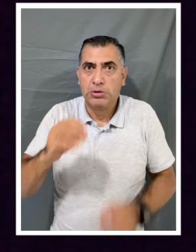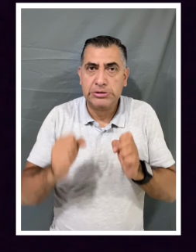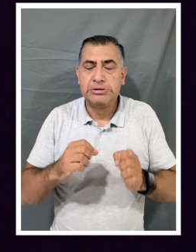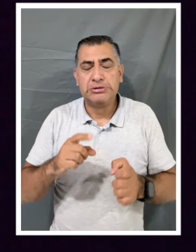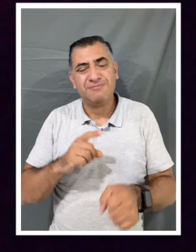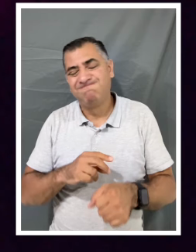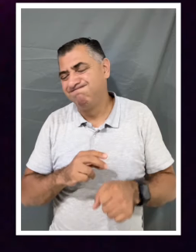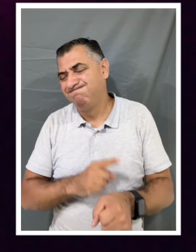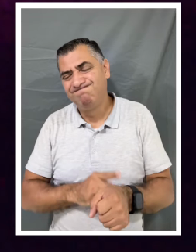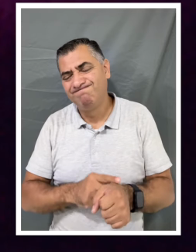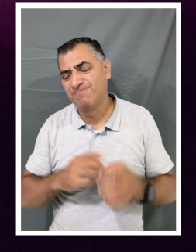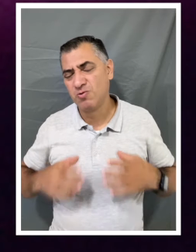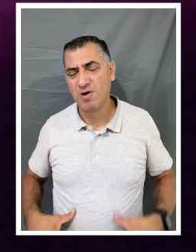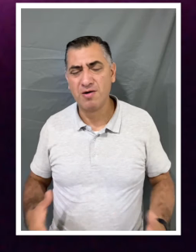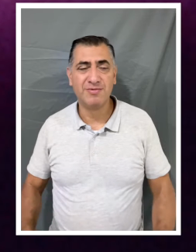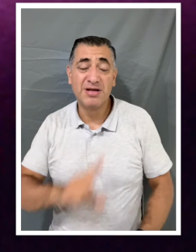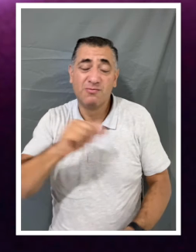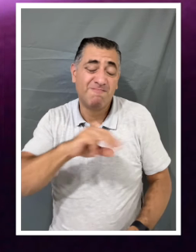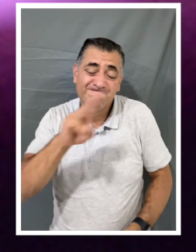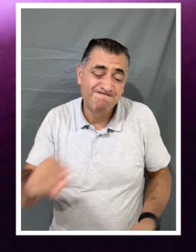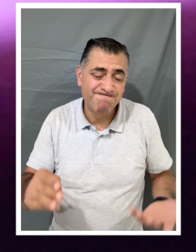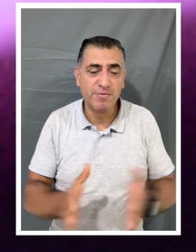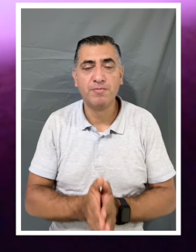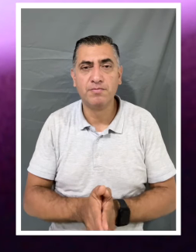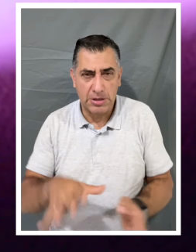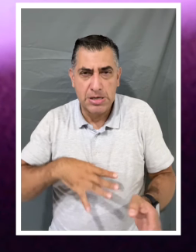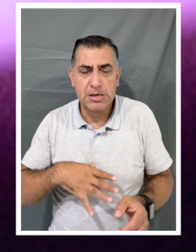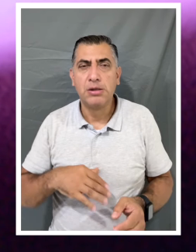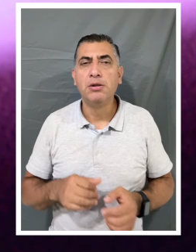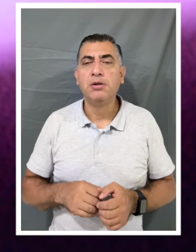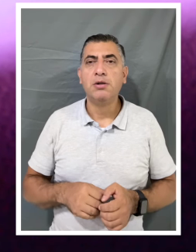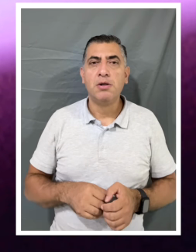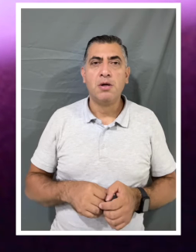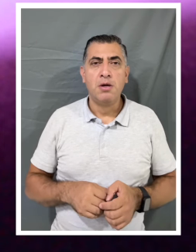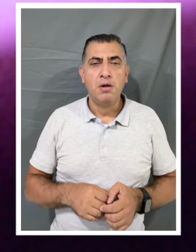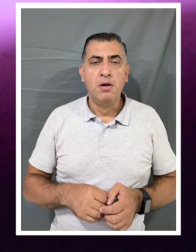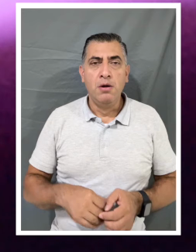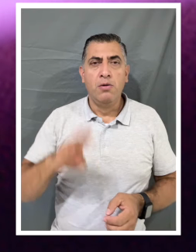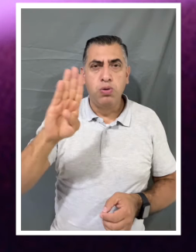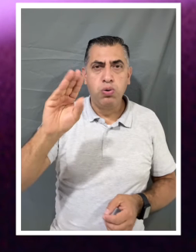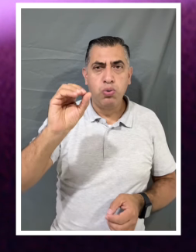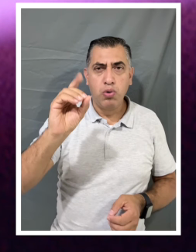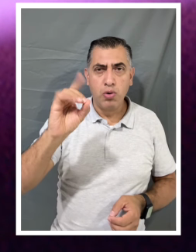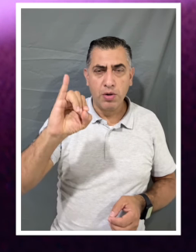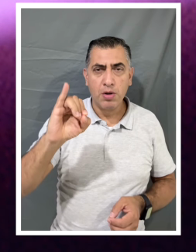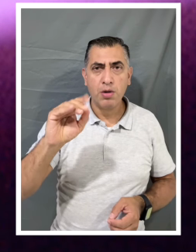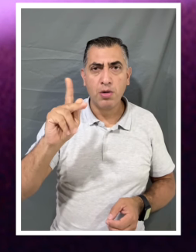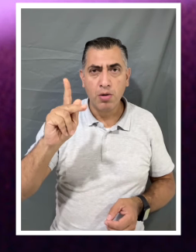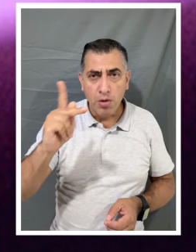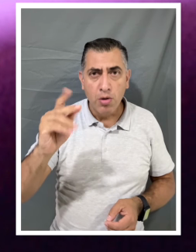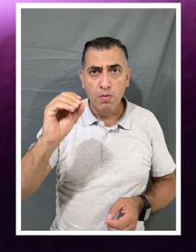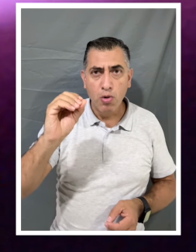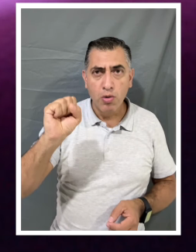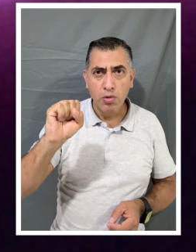sanos van a morir prematuramente Fíjate que hay un movimiento que ha surgido últimamente que se llama Body positive y bueno